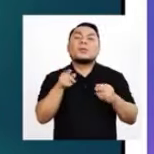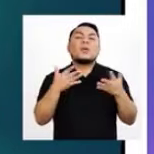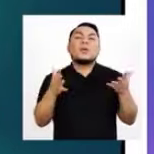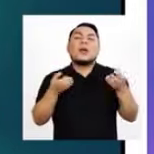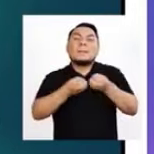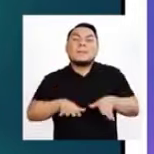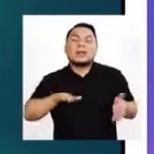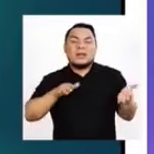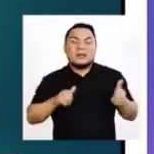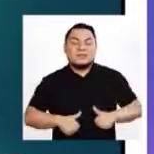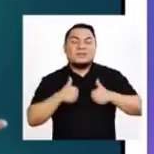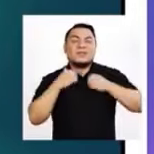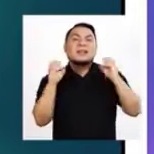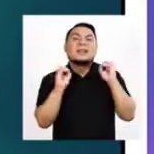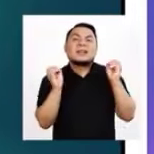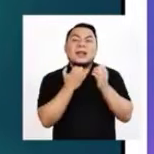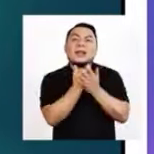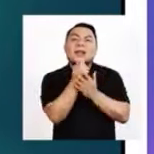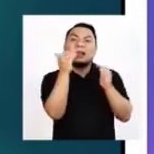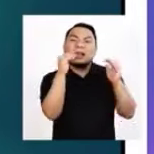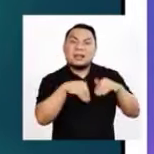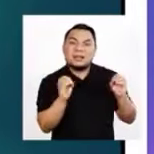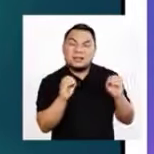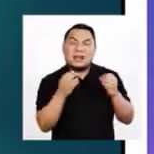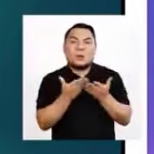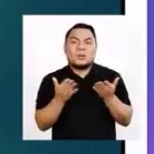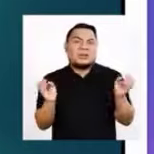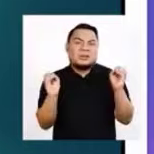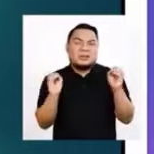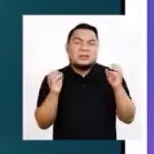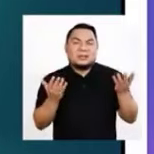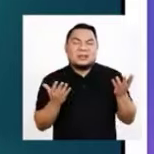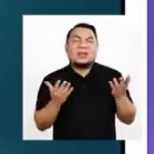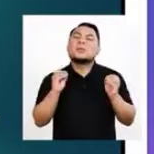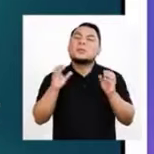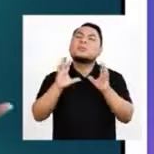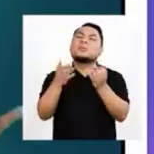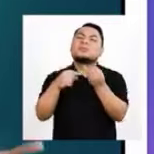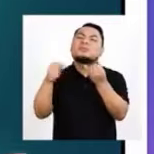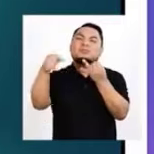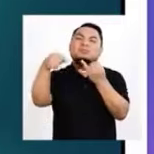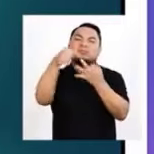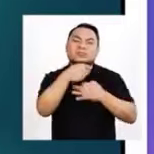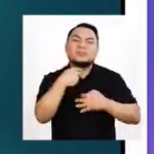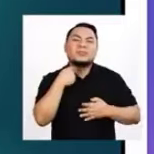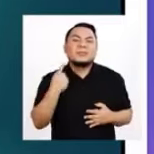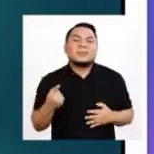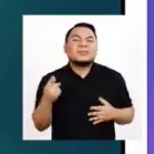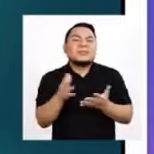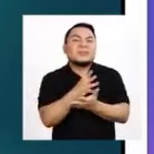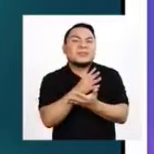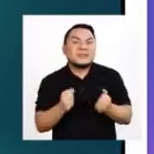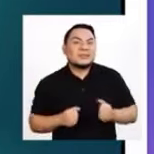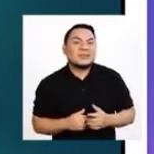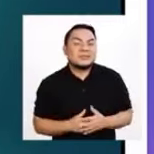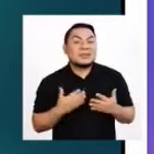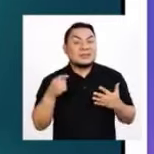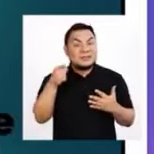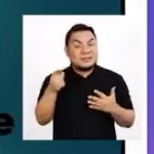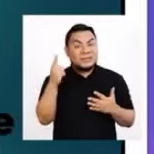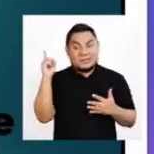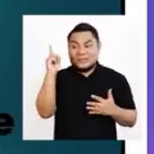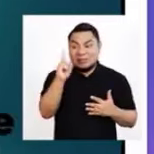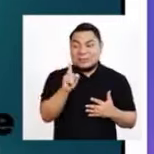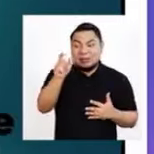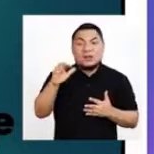no, ya que no habría pérdida de vidas humanas, pérdidas económicas o de recursos, entre otros muchos factores que nuestra sociedad define como